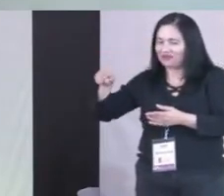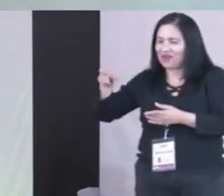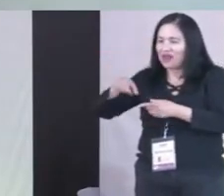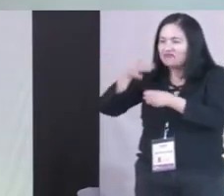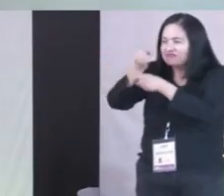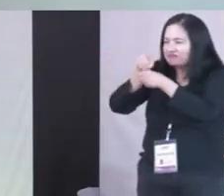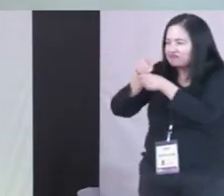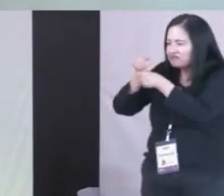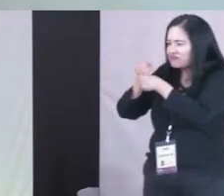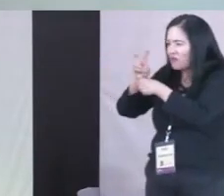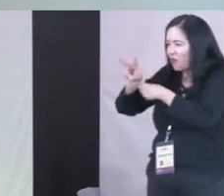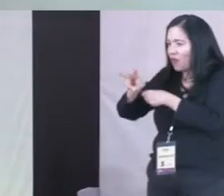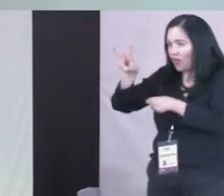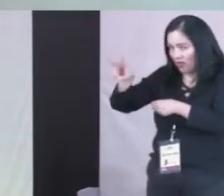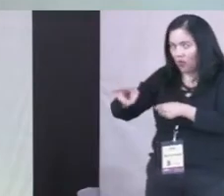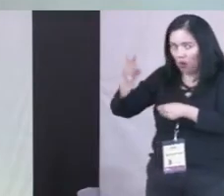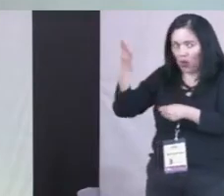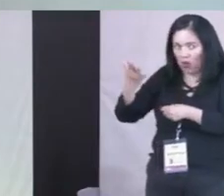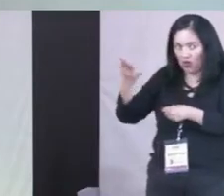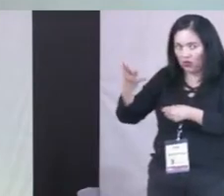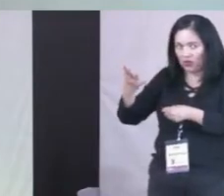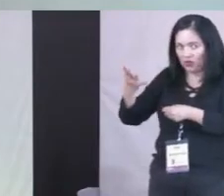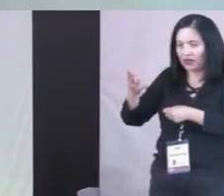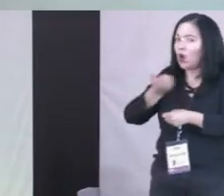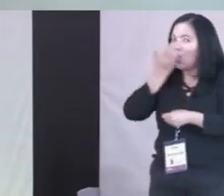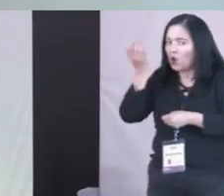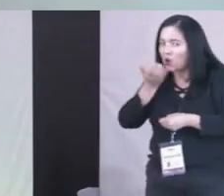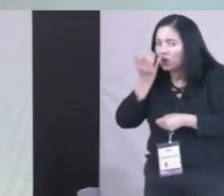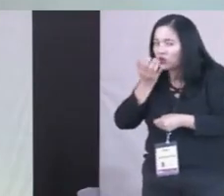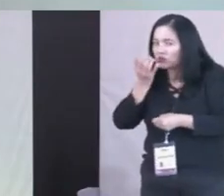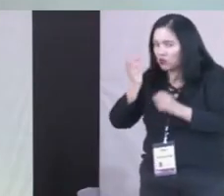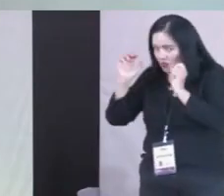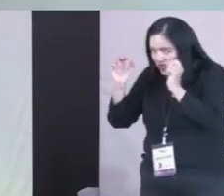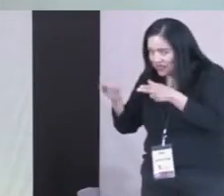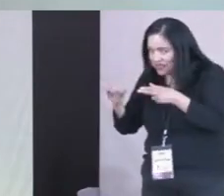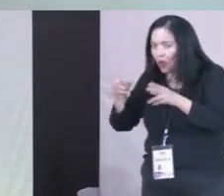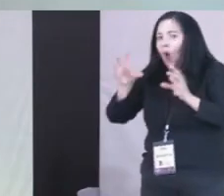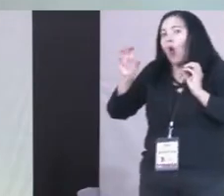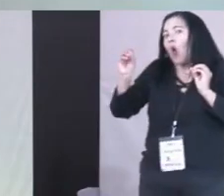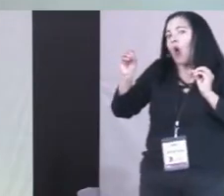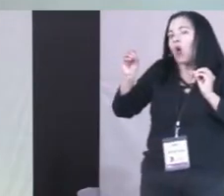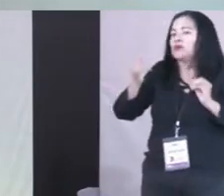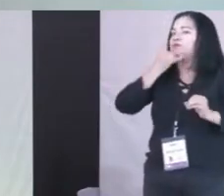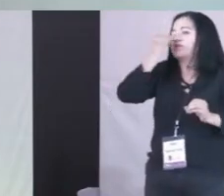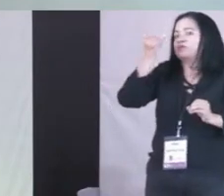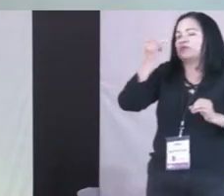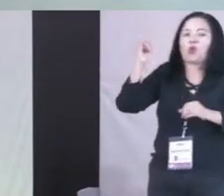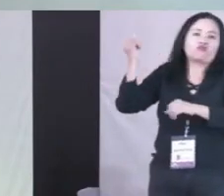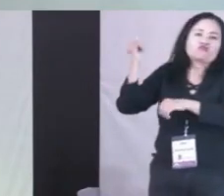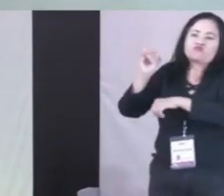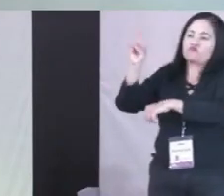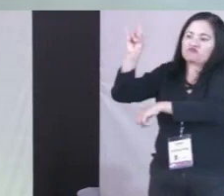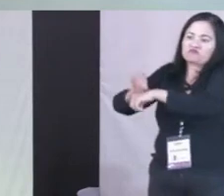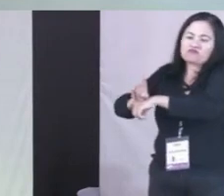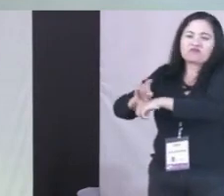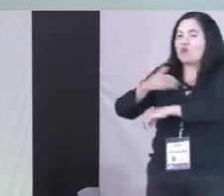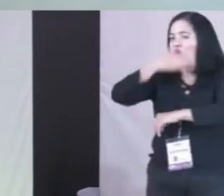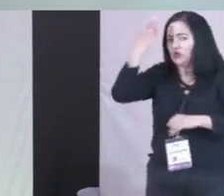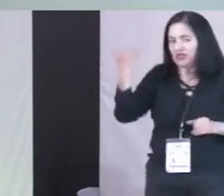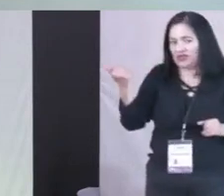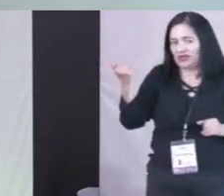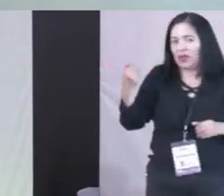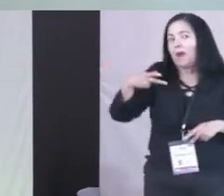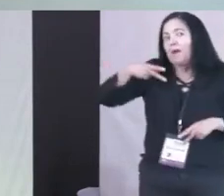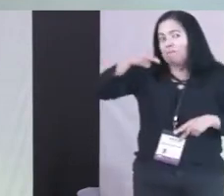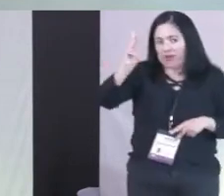recopiló una tradición real en Chiapas, o si es un embuste de cabo a rabo. Nunca he podido averiguarlo. Pero para